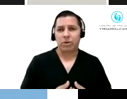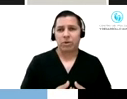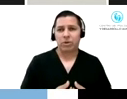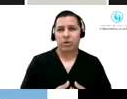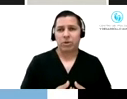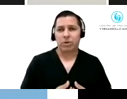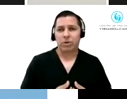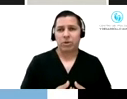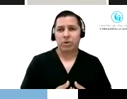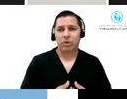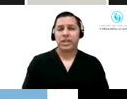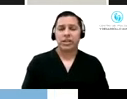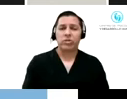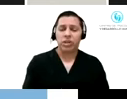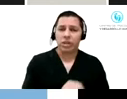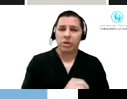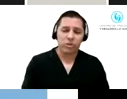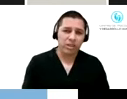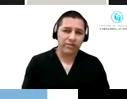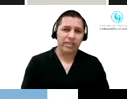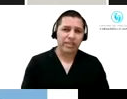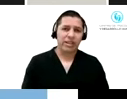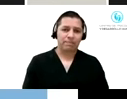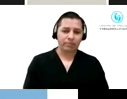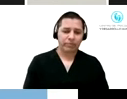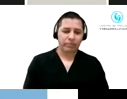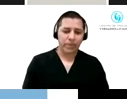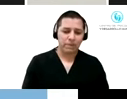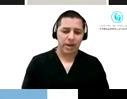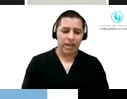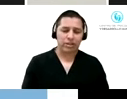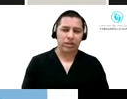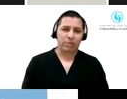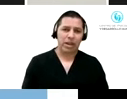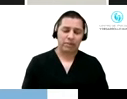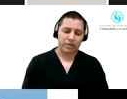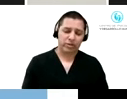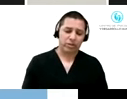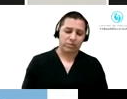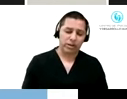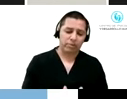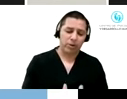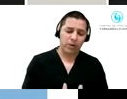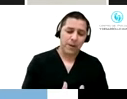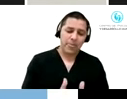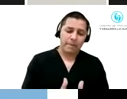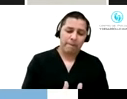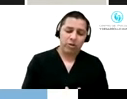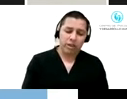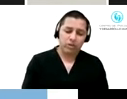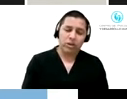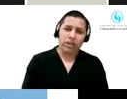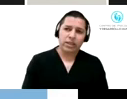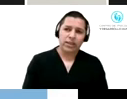¿verdad? Entonces, que en el tema de la pandemia, este ha sido un tema muy difícil para las personas. Por ejemplo, me